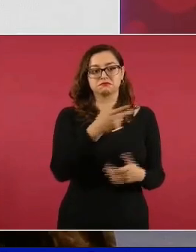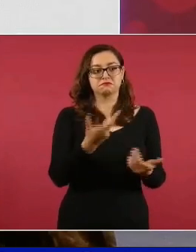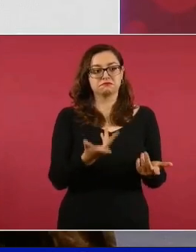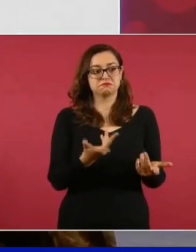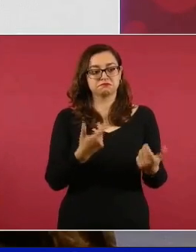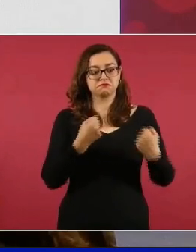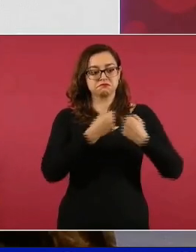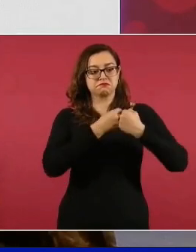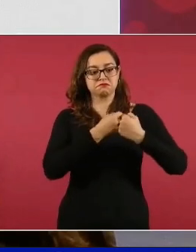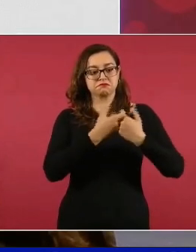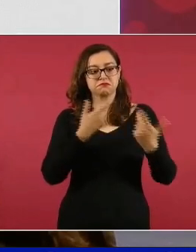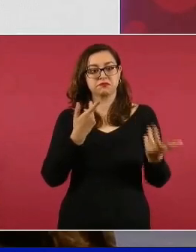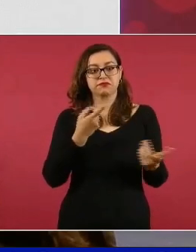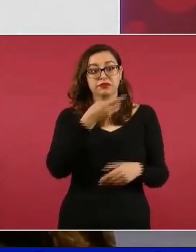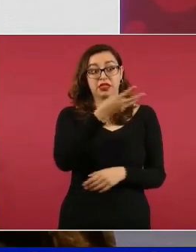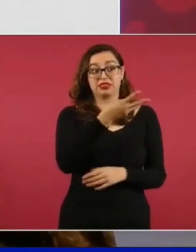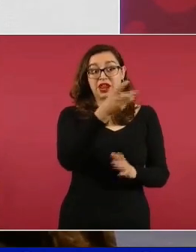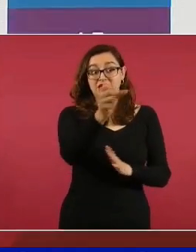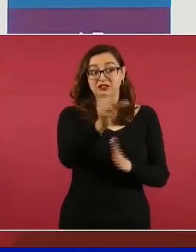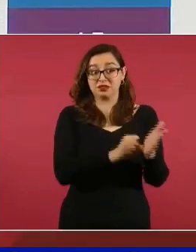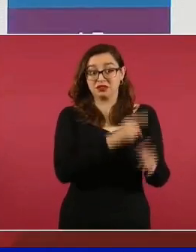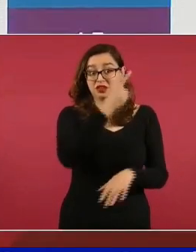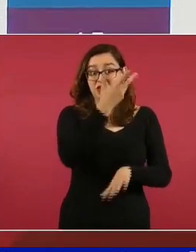durante 3 meses